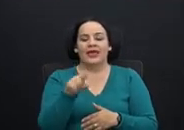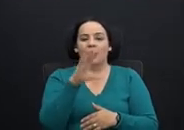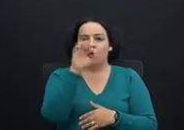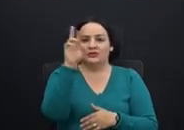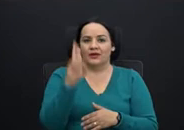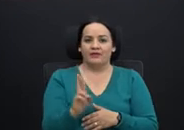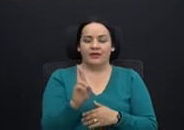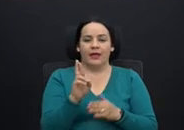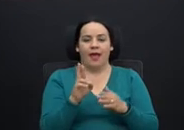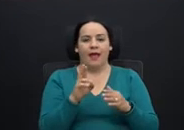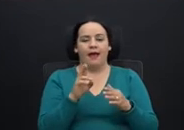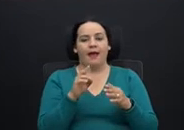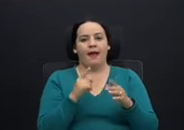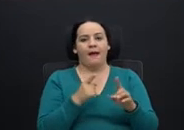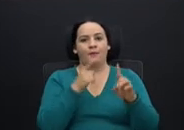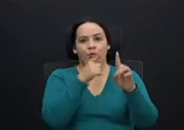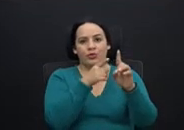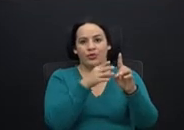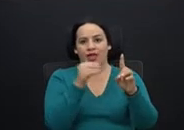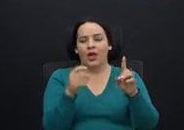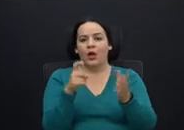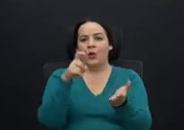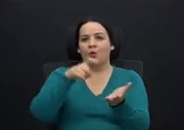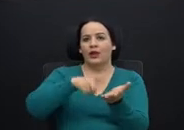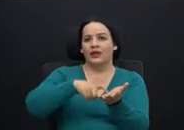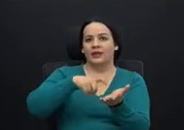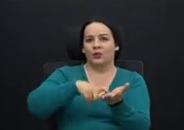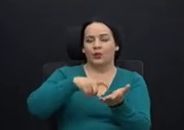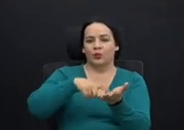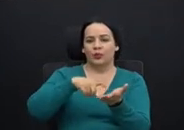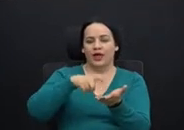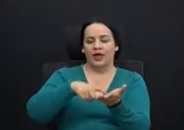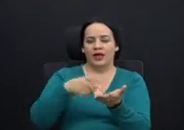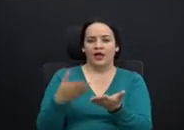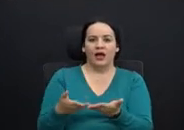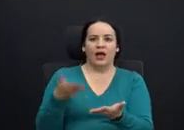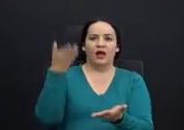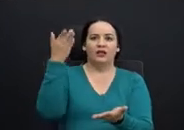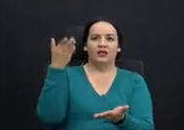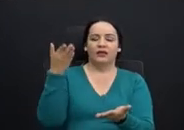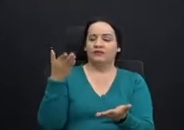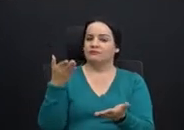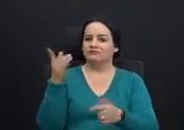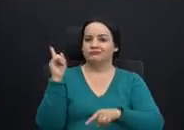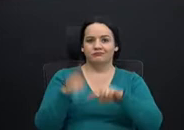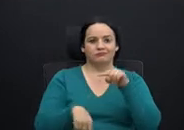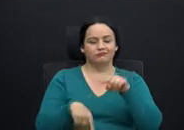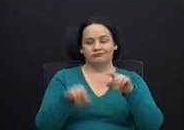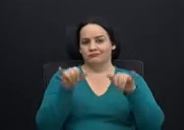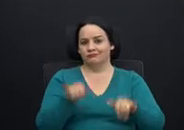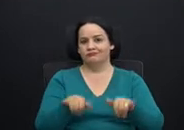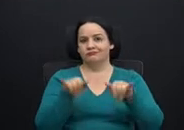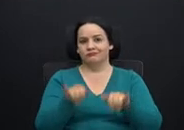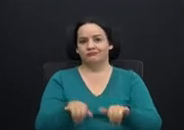apunta a una deuda altamente insostenible.